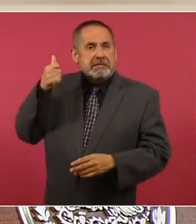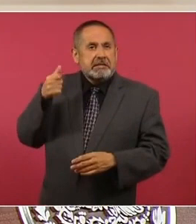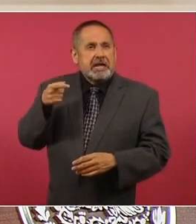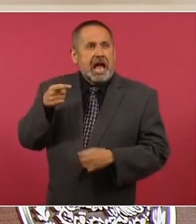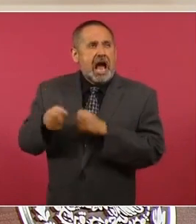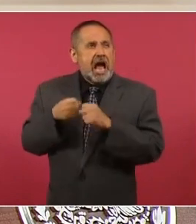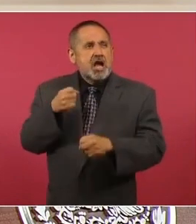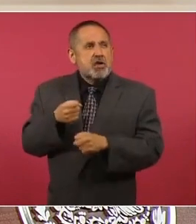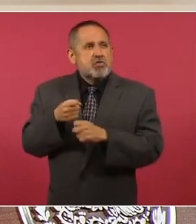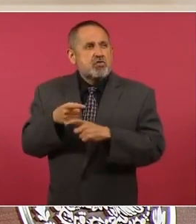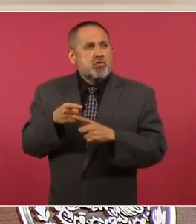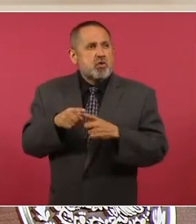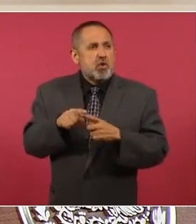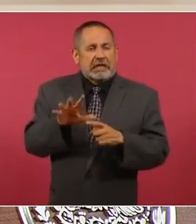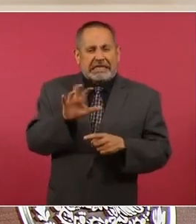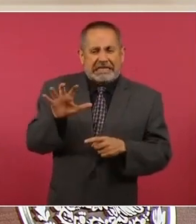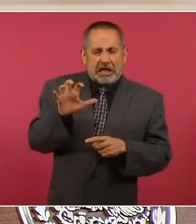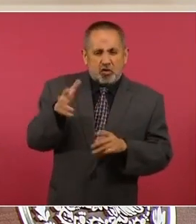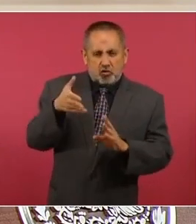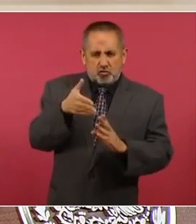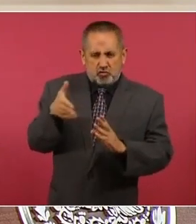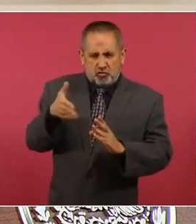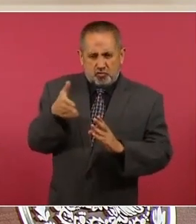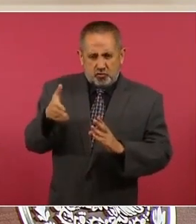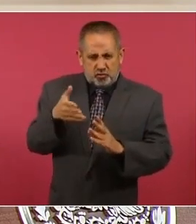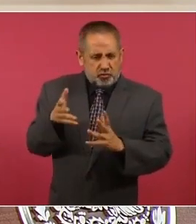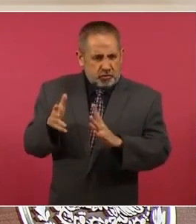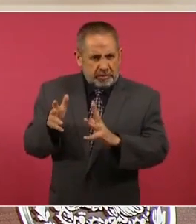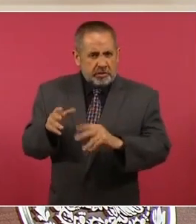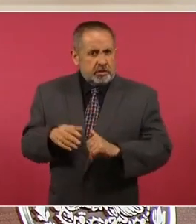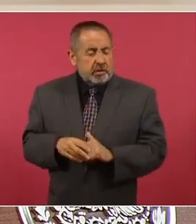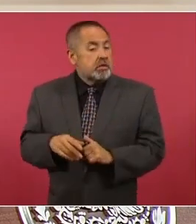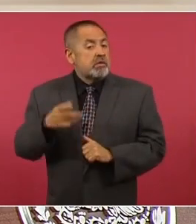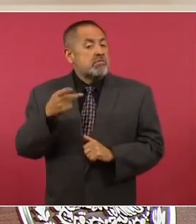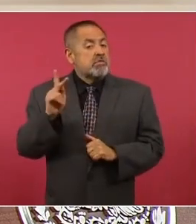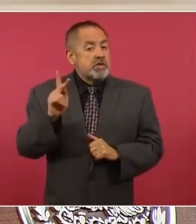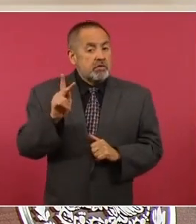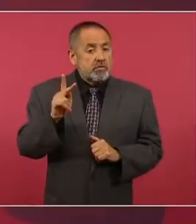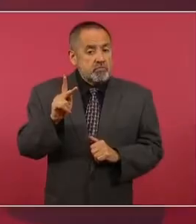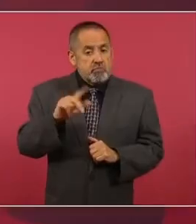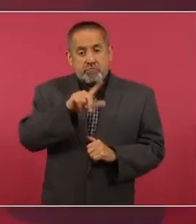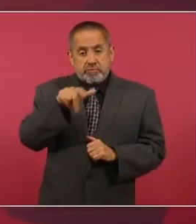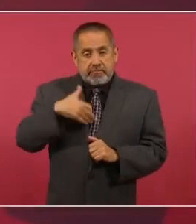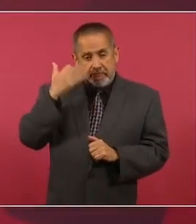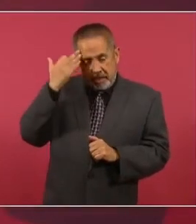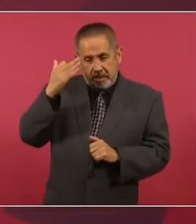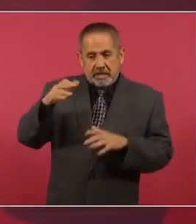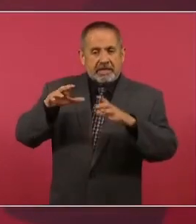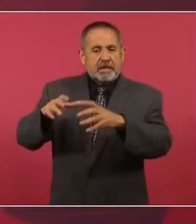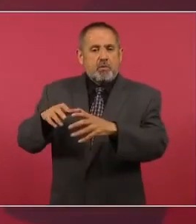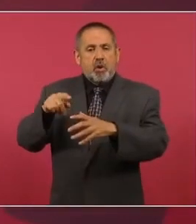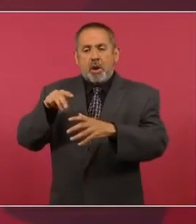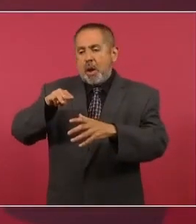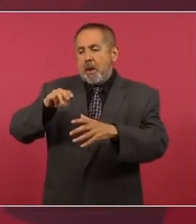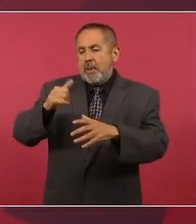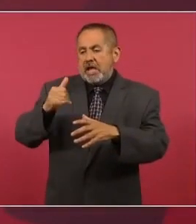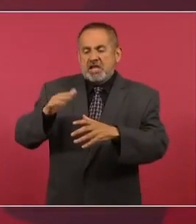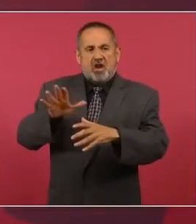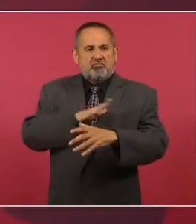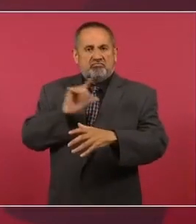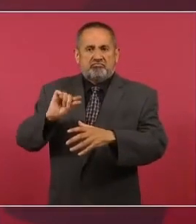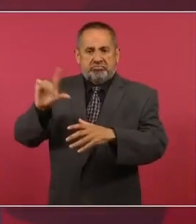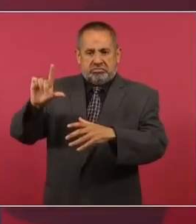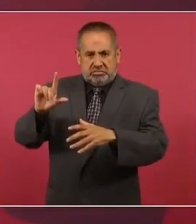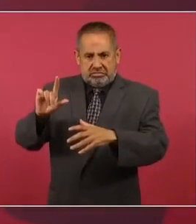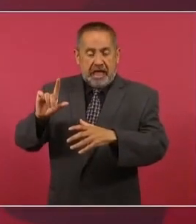en el siglo VI, pero en lo que es el periodo clásico maya. Sin embargo,